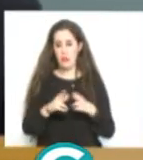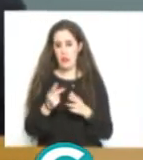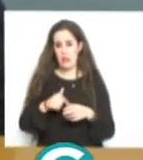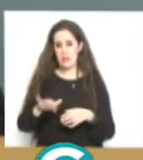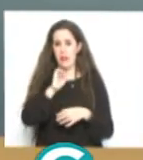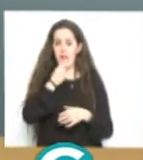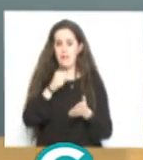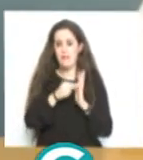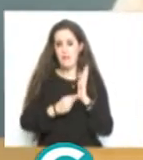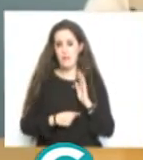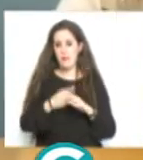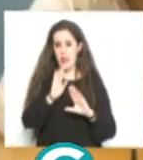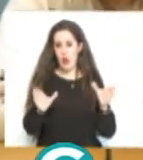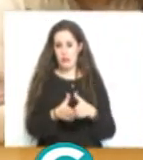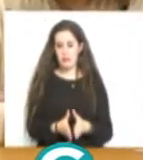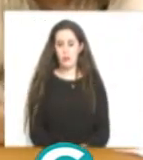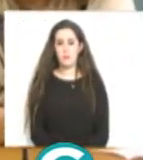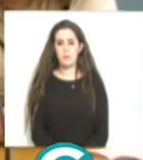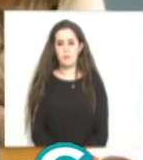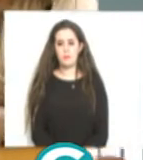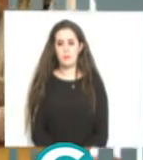las reivindicaciones del colectivo.